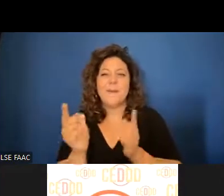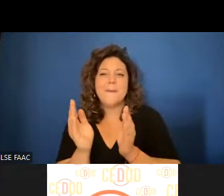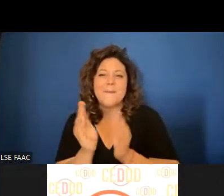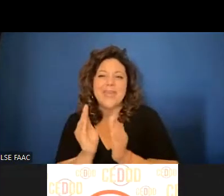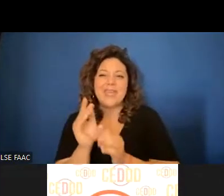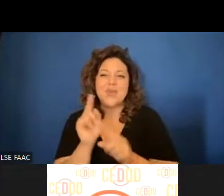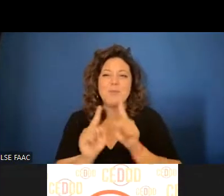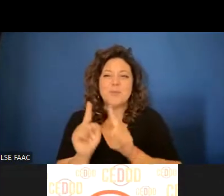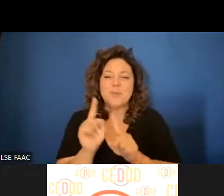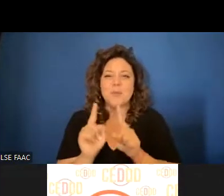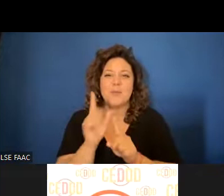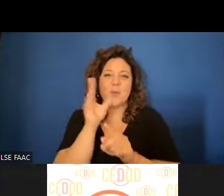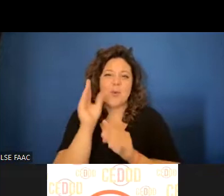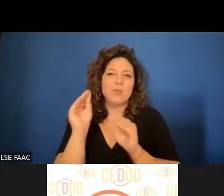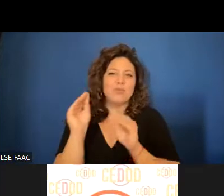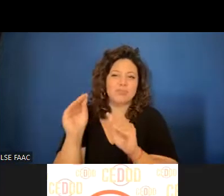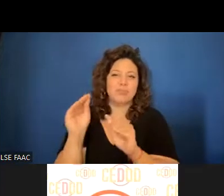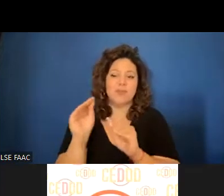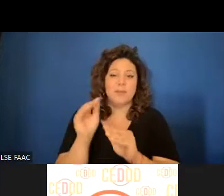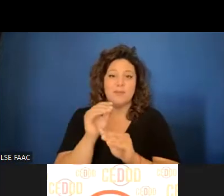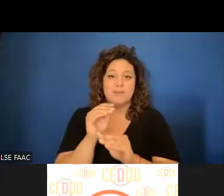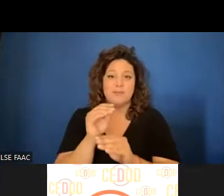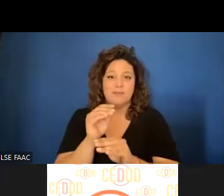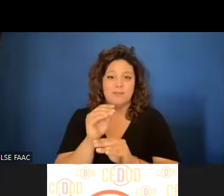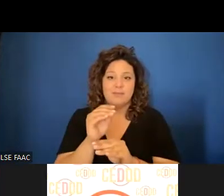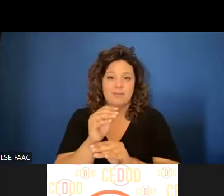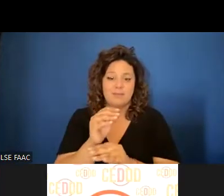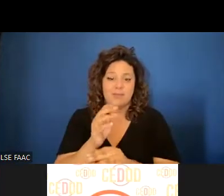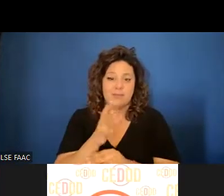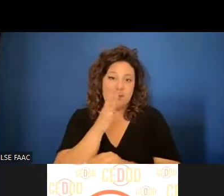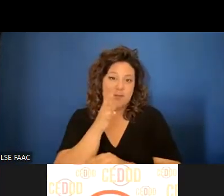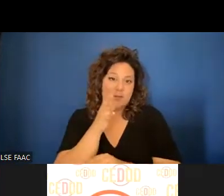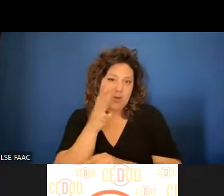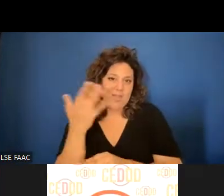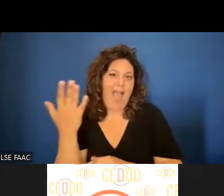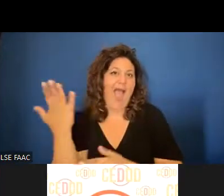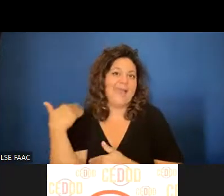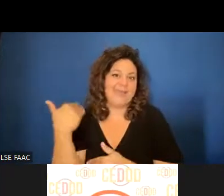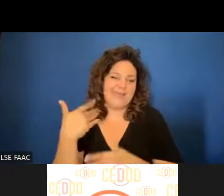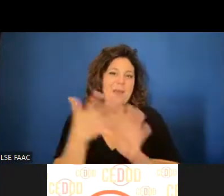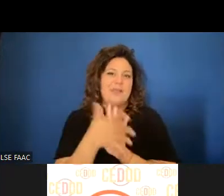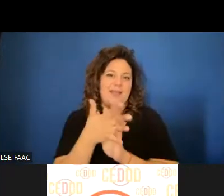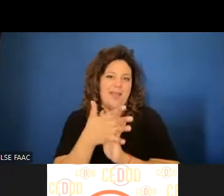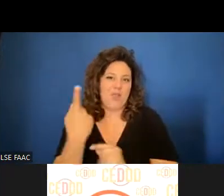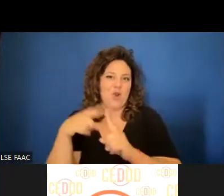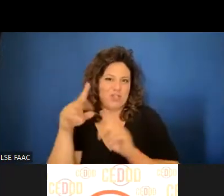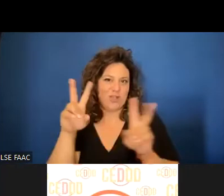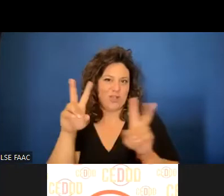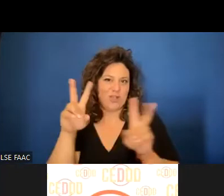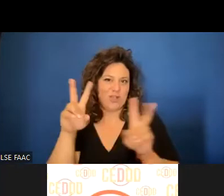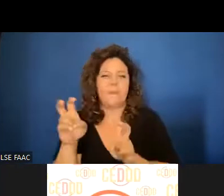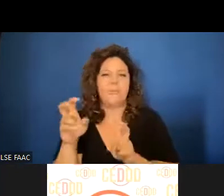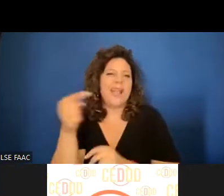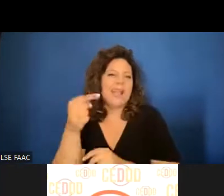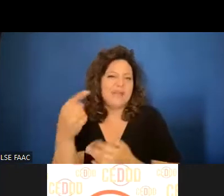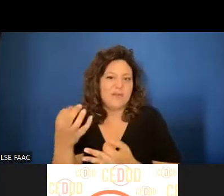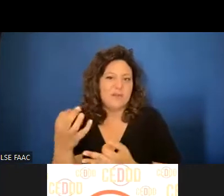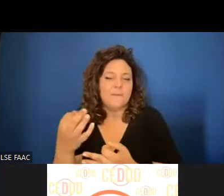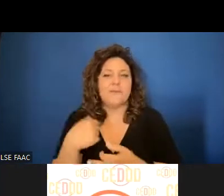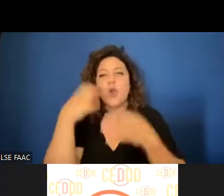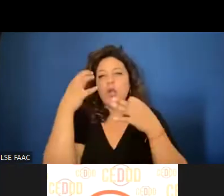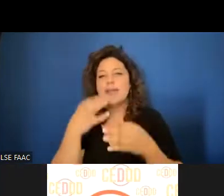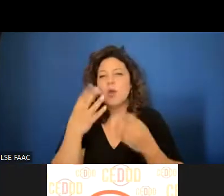evidentemente no tiene nada que ver estrictamente con el ámbito laboral, pero Néstor que comentaba al principio que una de las novedades de la ley es la creación de un